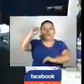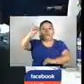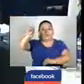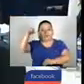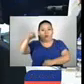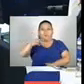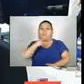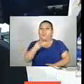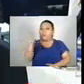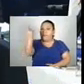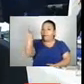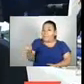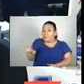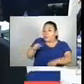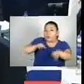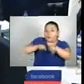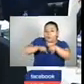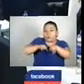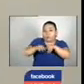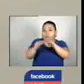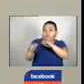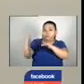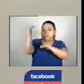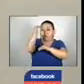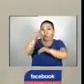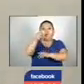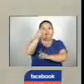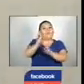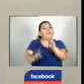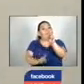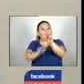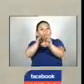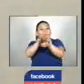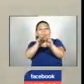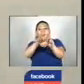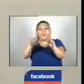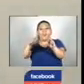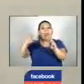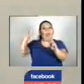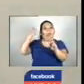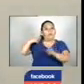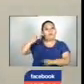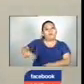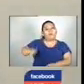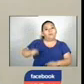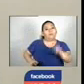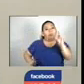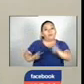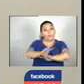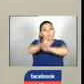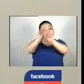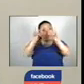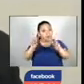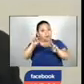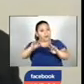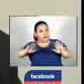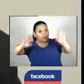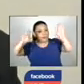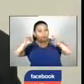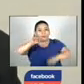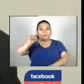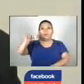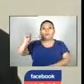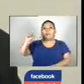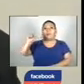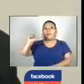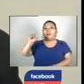de los candidatos a ocupar un cargo de magistrado propietario de este consejo es el ex juez de paz, de instrucción y sentencia Salvador de